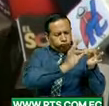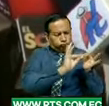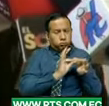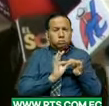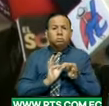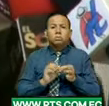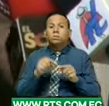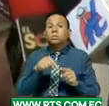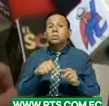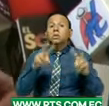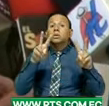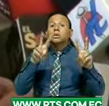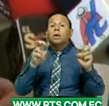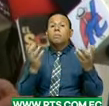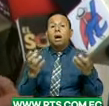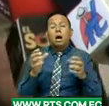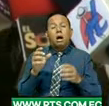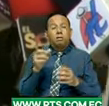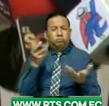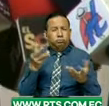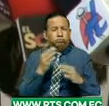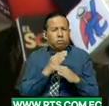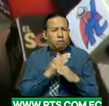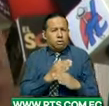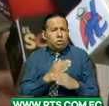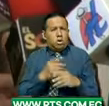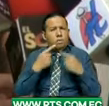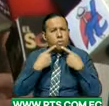necesarias para la Defensoría Pública,